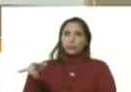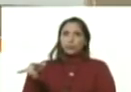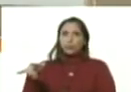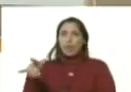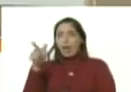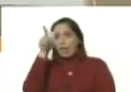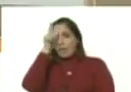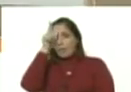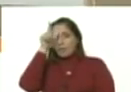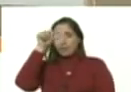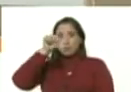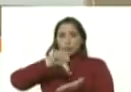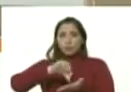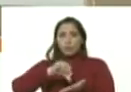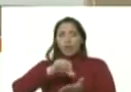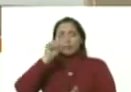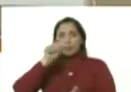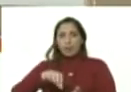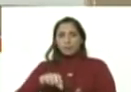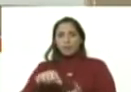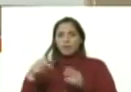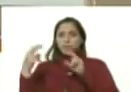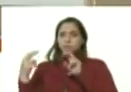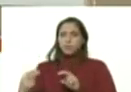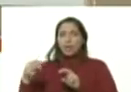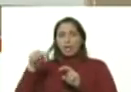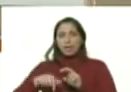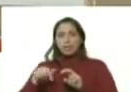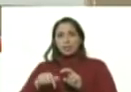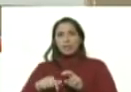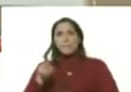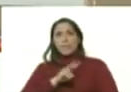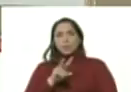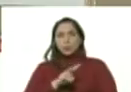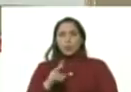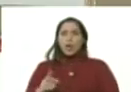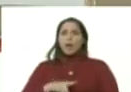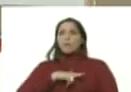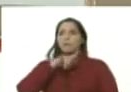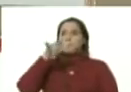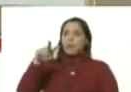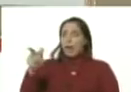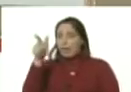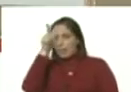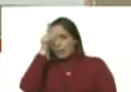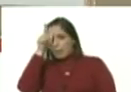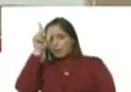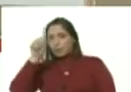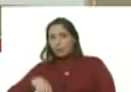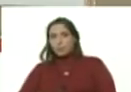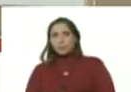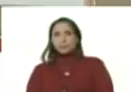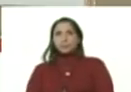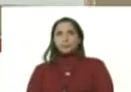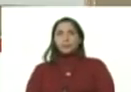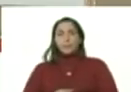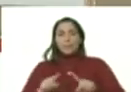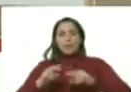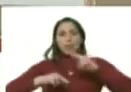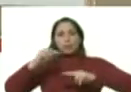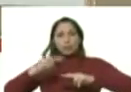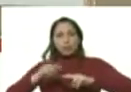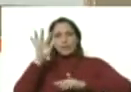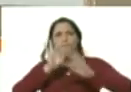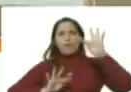tenido también conversaciones con la representación diplomática aquí en Venezuela, en los foros internacionales también, para construir una